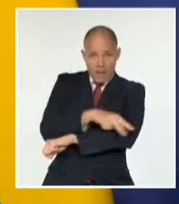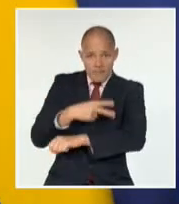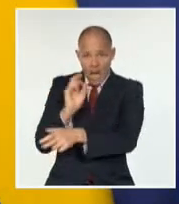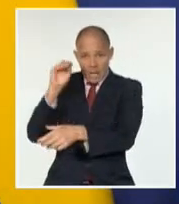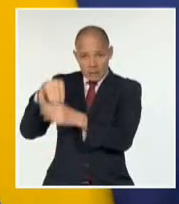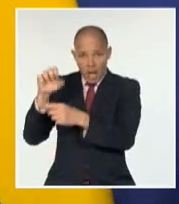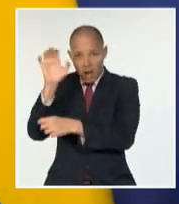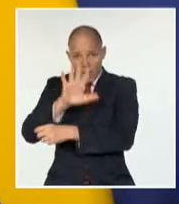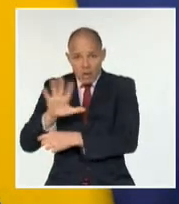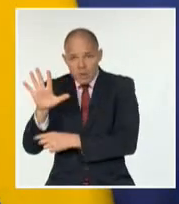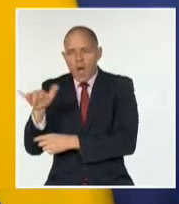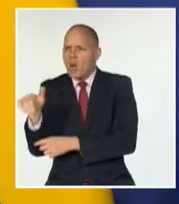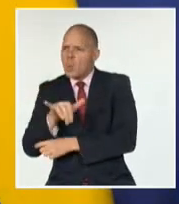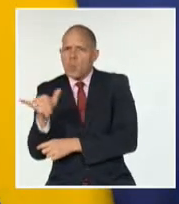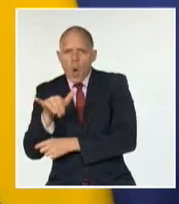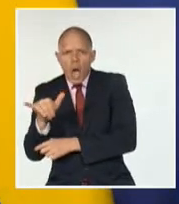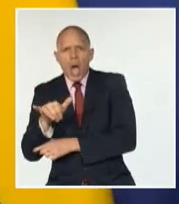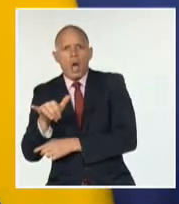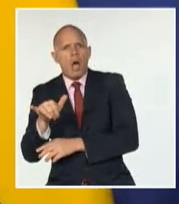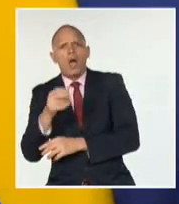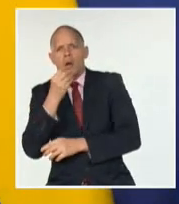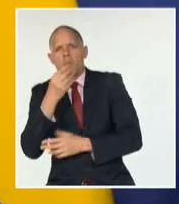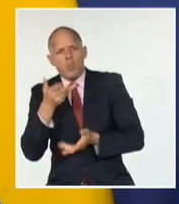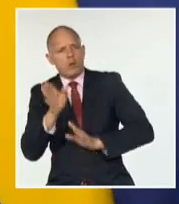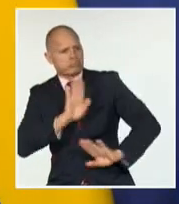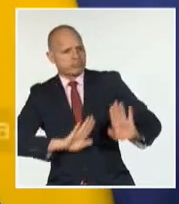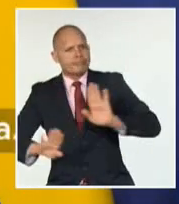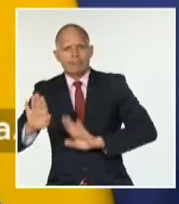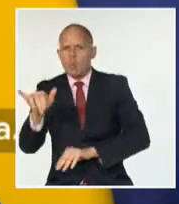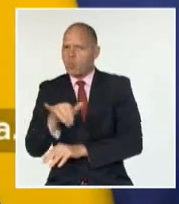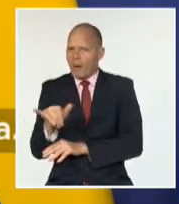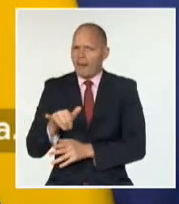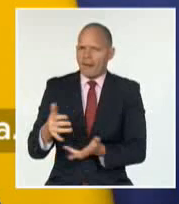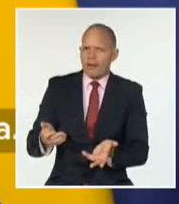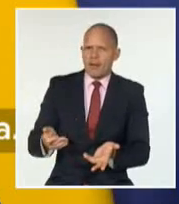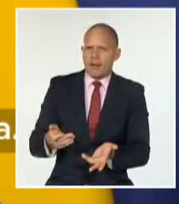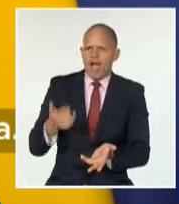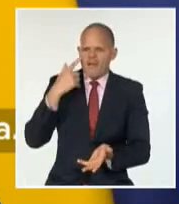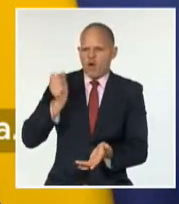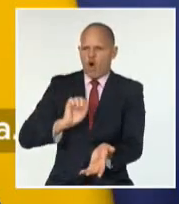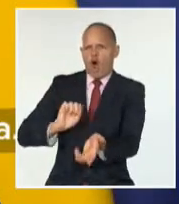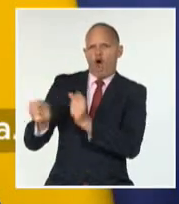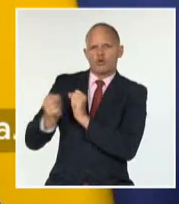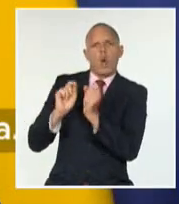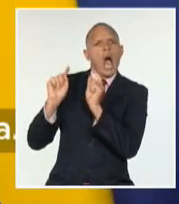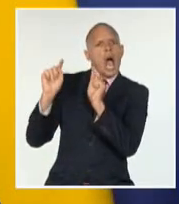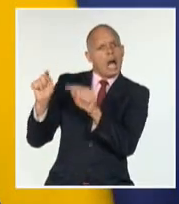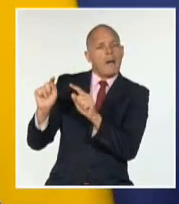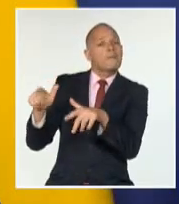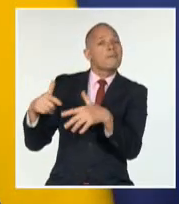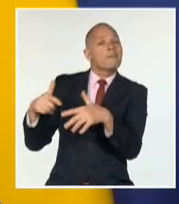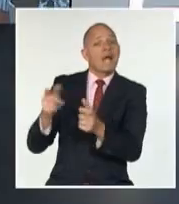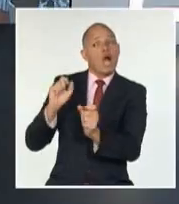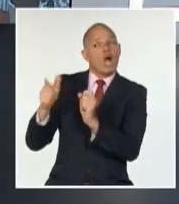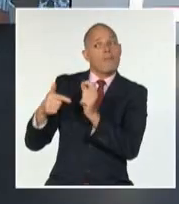Europea, puedan los países consumidores también controlar, disminuir la